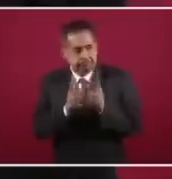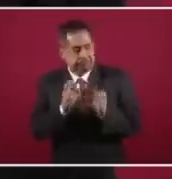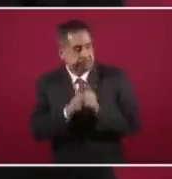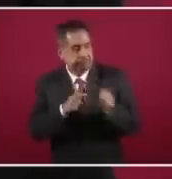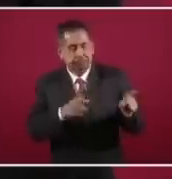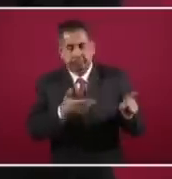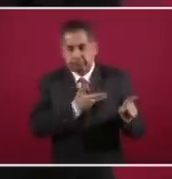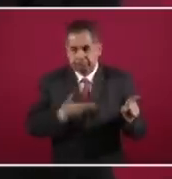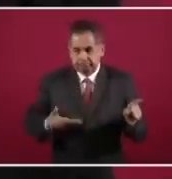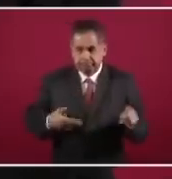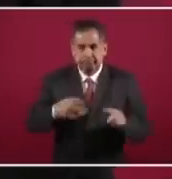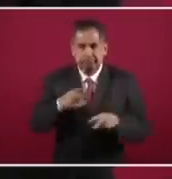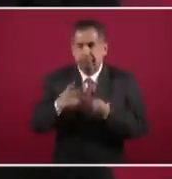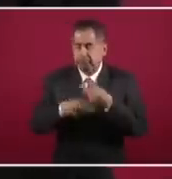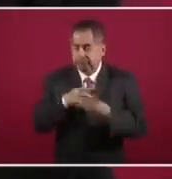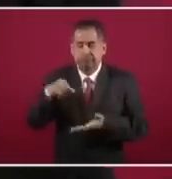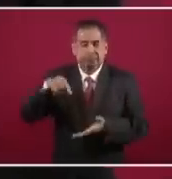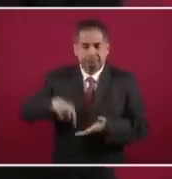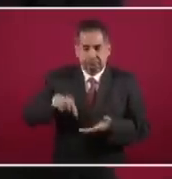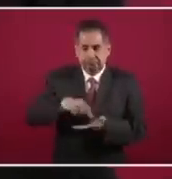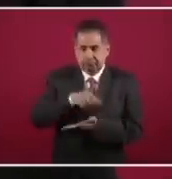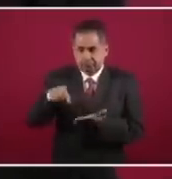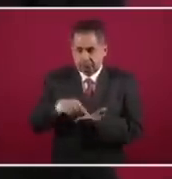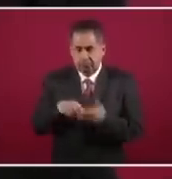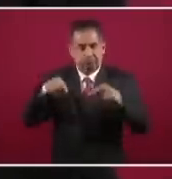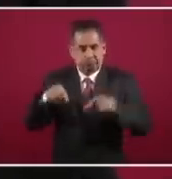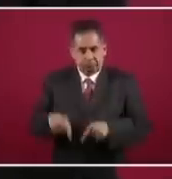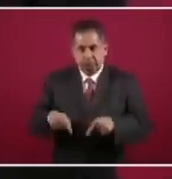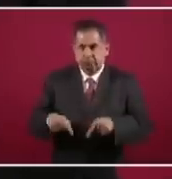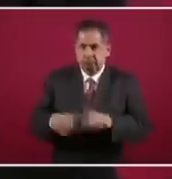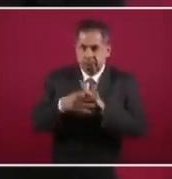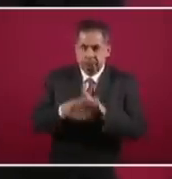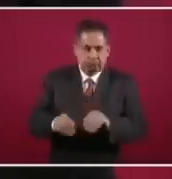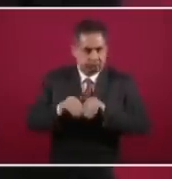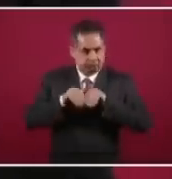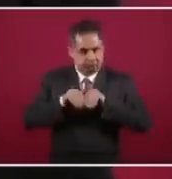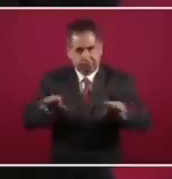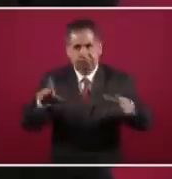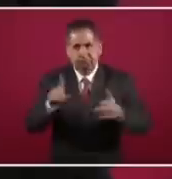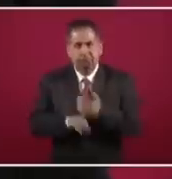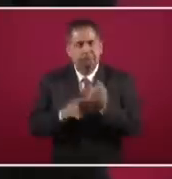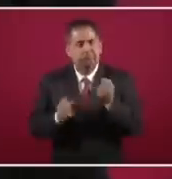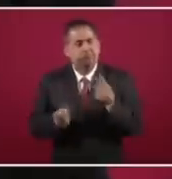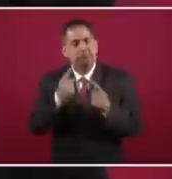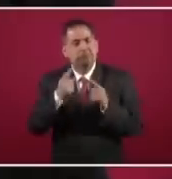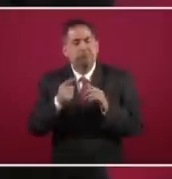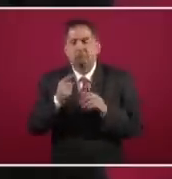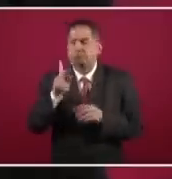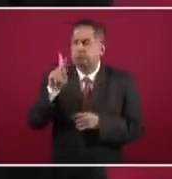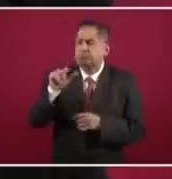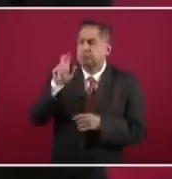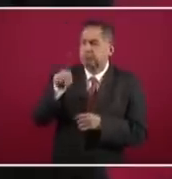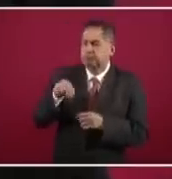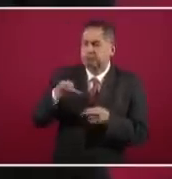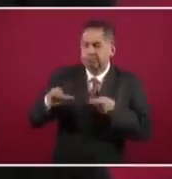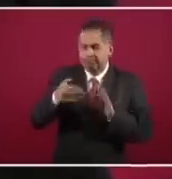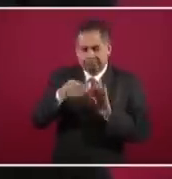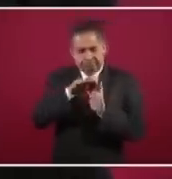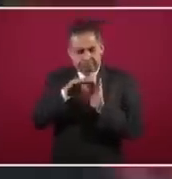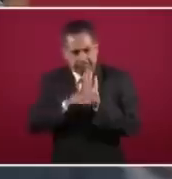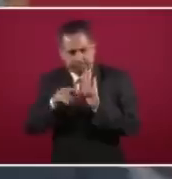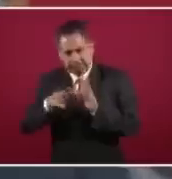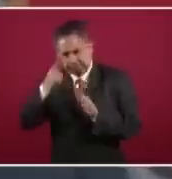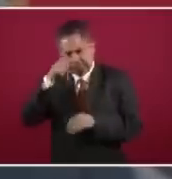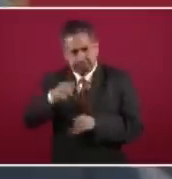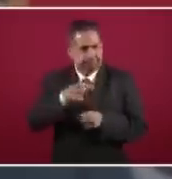presidente, vamos aquí en este mismo espacio a dar a conocer algunas de las estrategias en